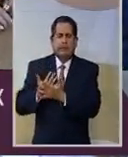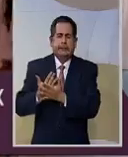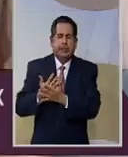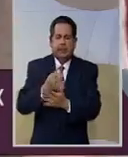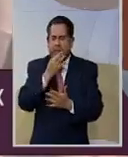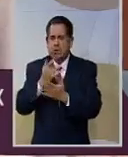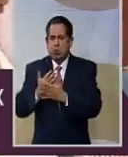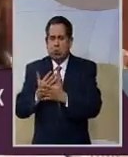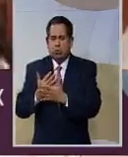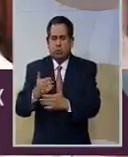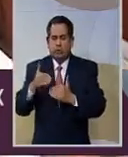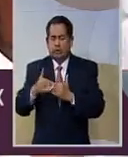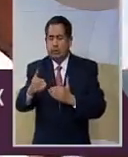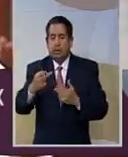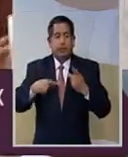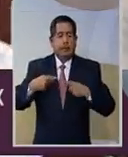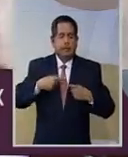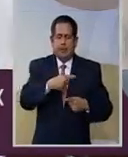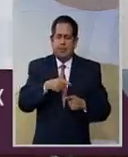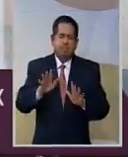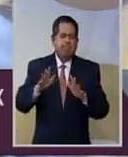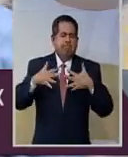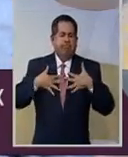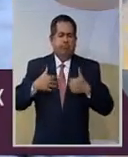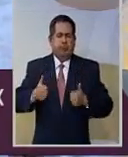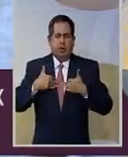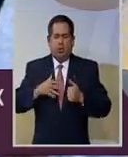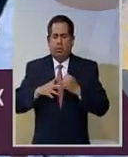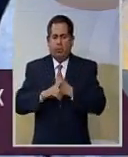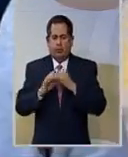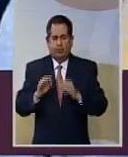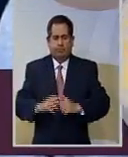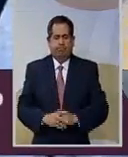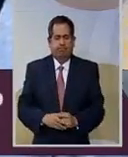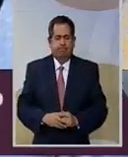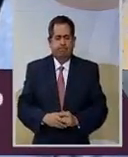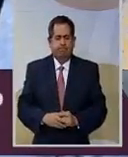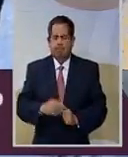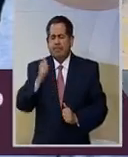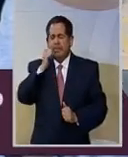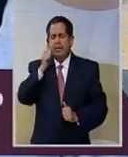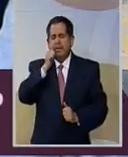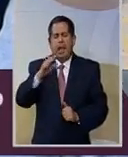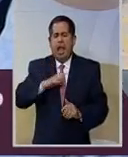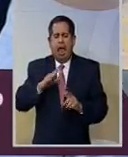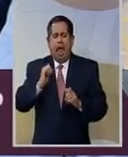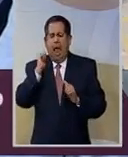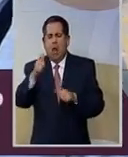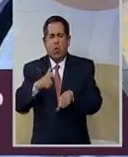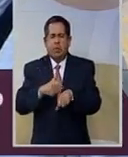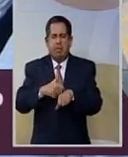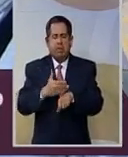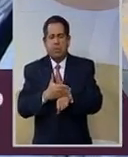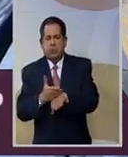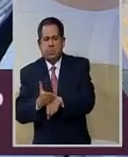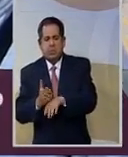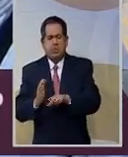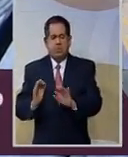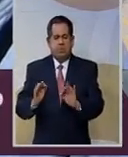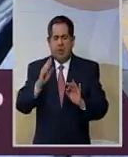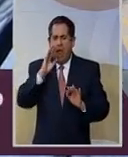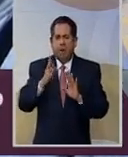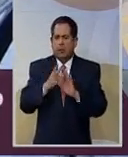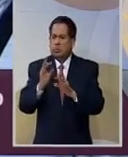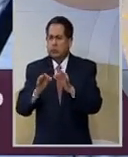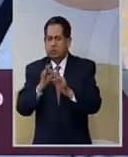minutos más, cosa que los ciudadanos entendieron. Siempre hay un marco, ¿no?, de tiempo en el que hay veces en que no